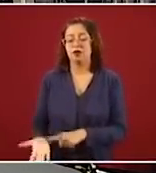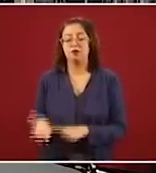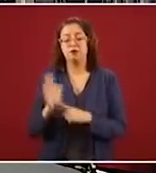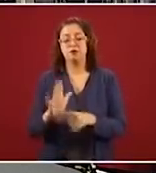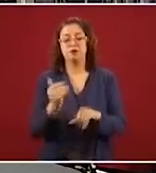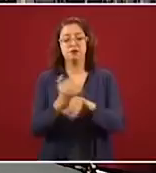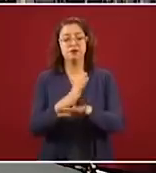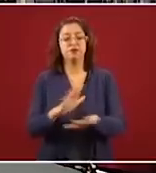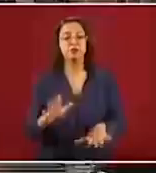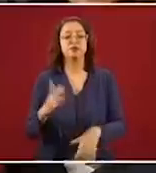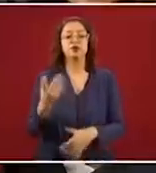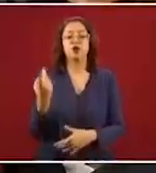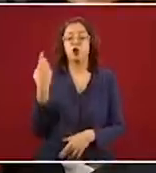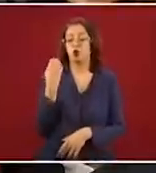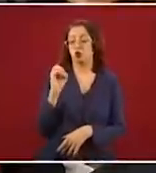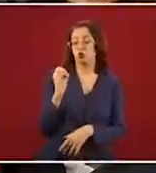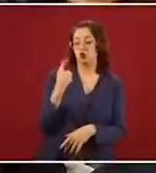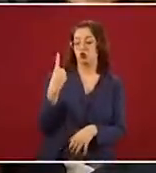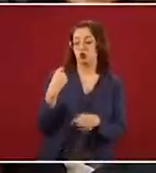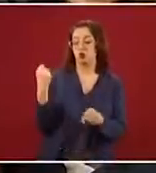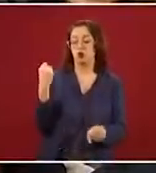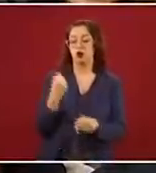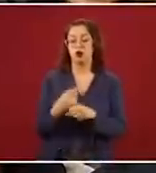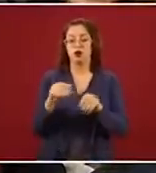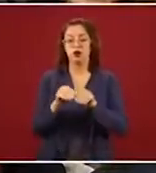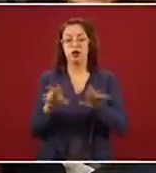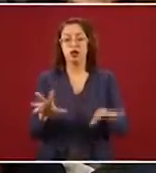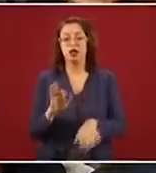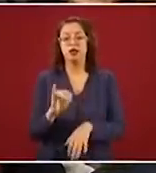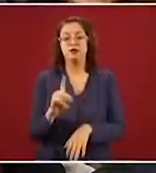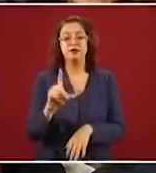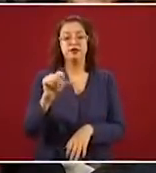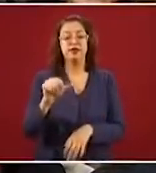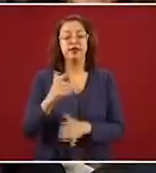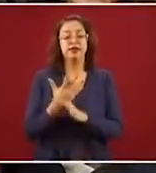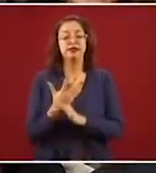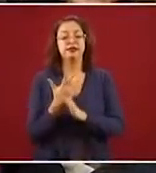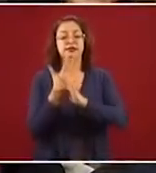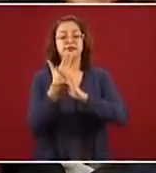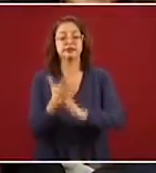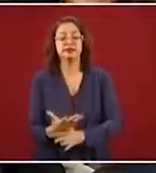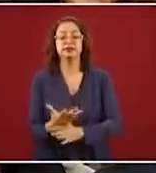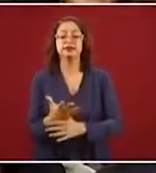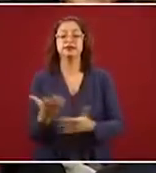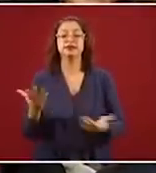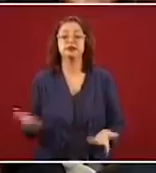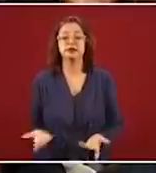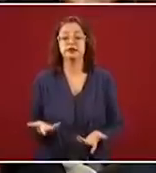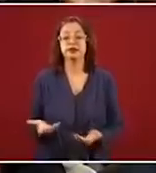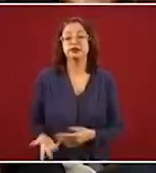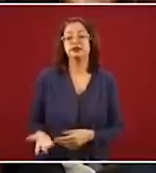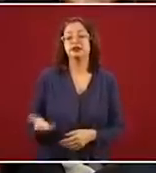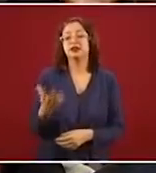en octubre precisamente, el estudio del FIRA, en donde dicen que se necesita importación de